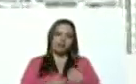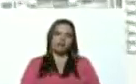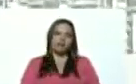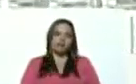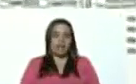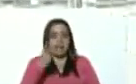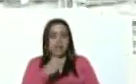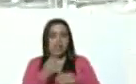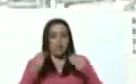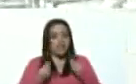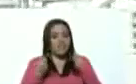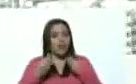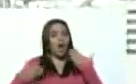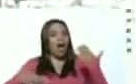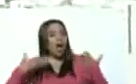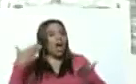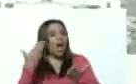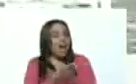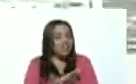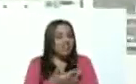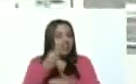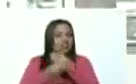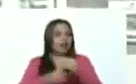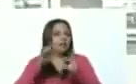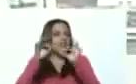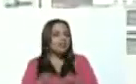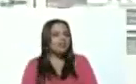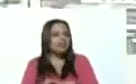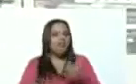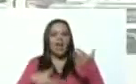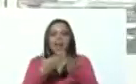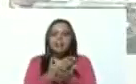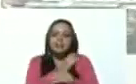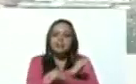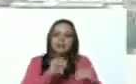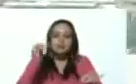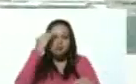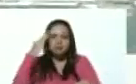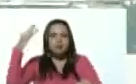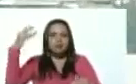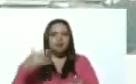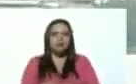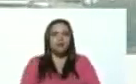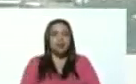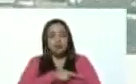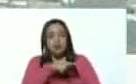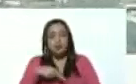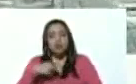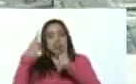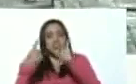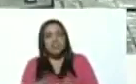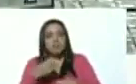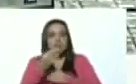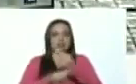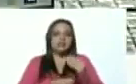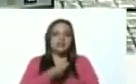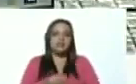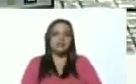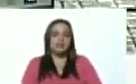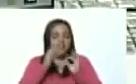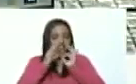vigente hasta que no lo realicemos, hasta que no culminemos ese sueño. Y nosotros tenemos que hacerlo